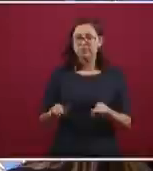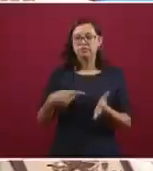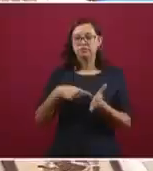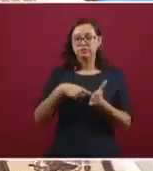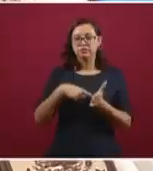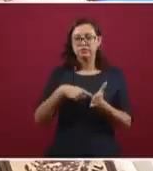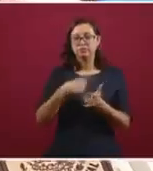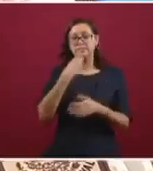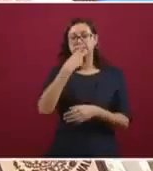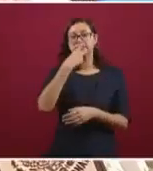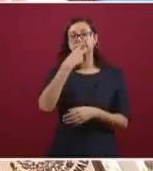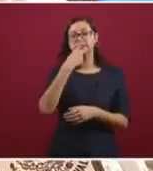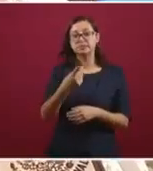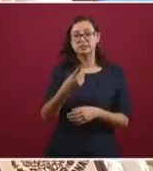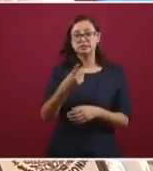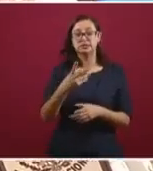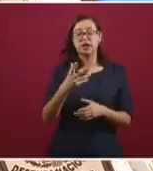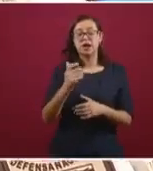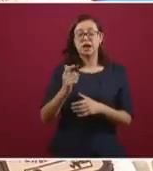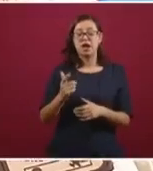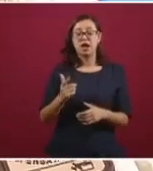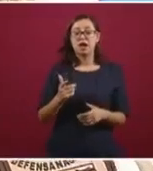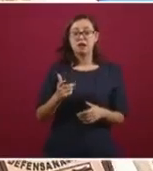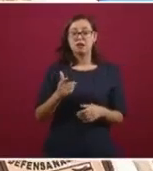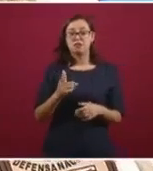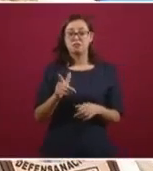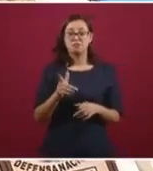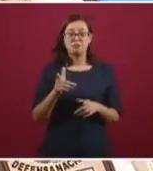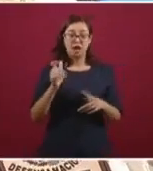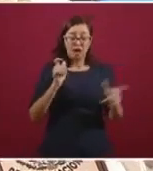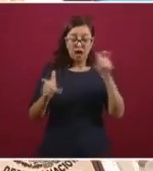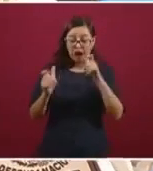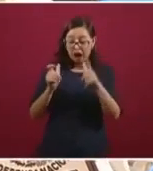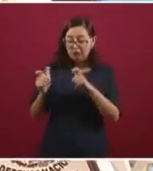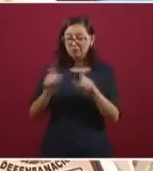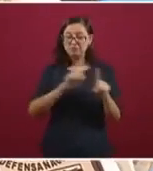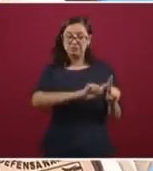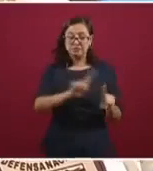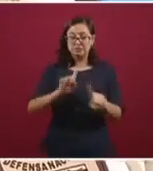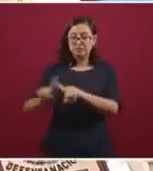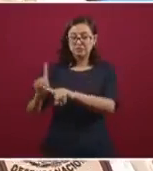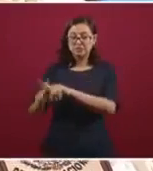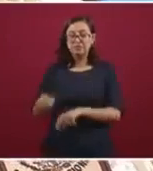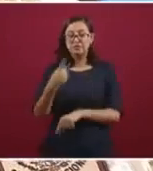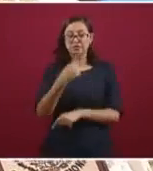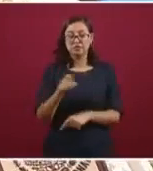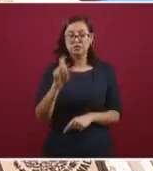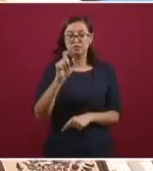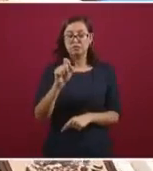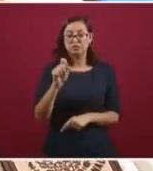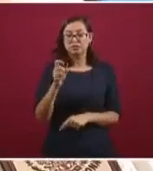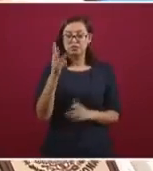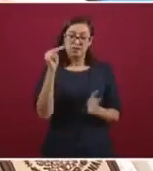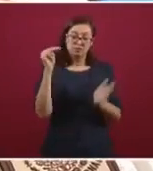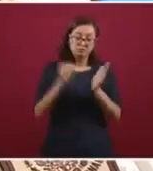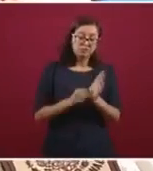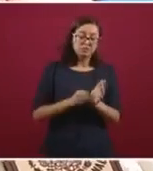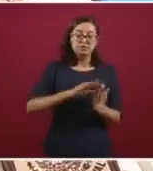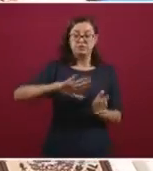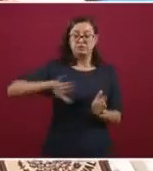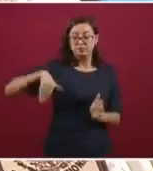ellos establecen que del total de armas aseguradas, de las 193 mil armas en la gráfica anterior,